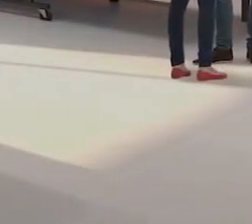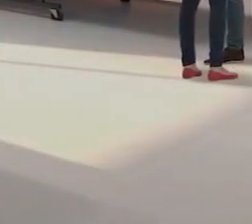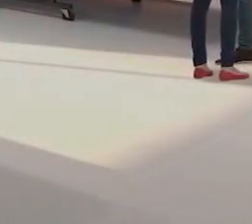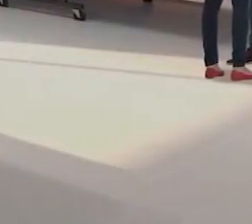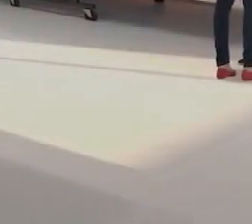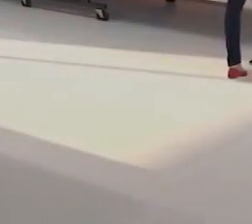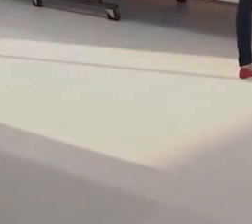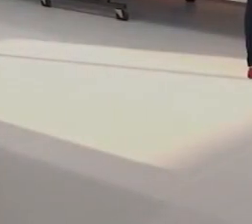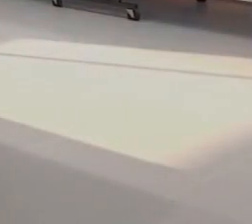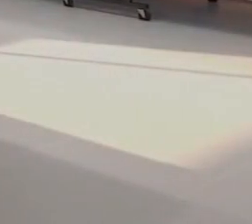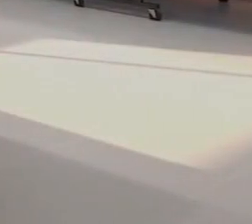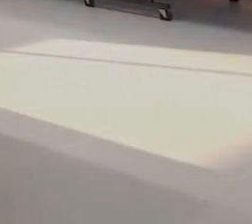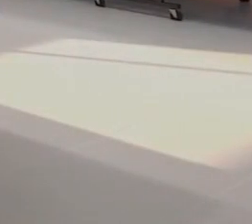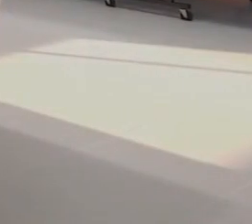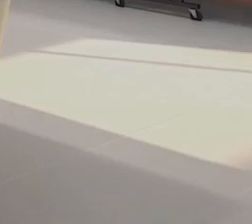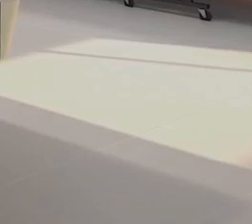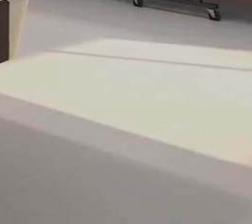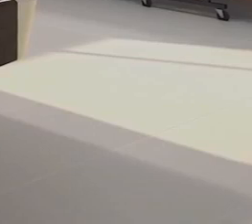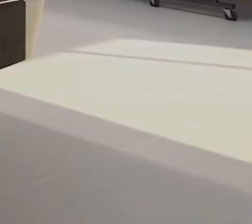hola